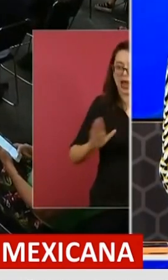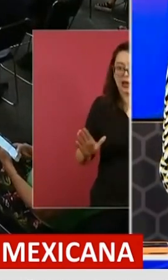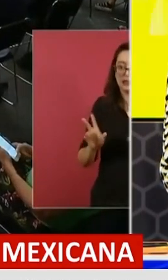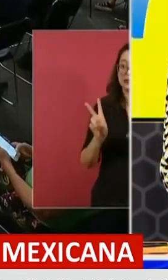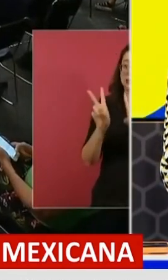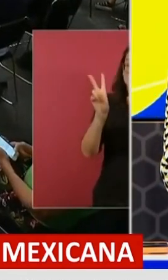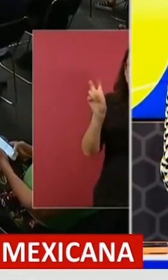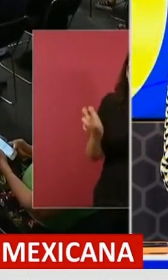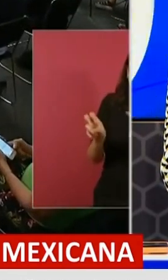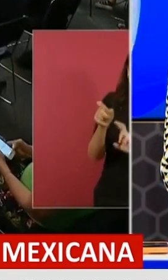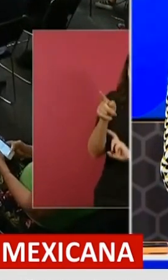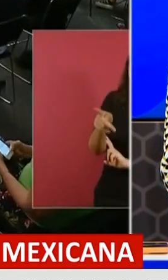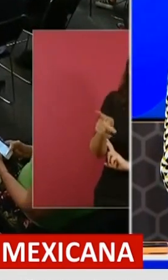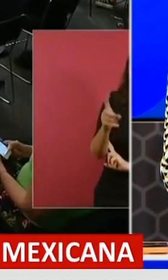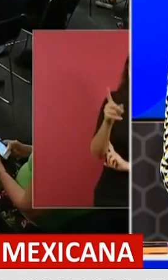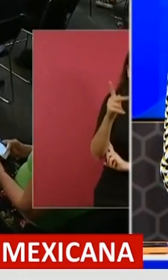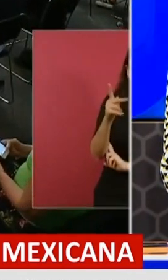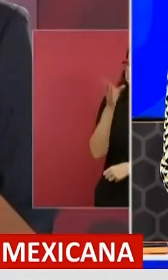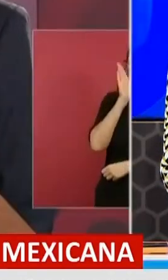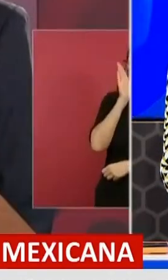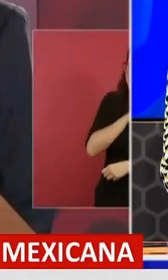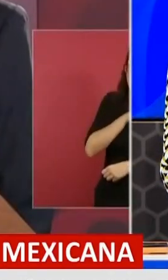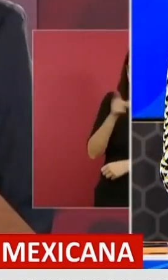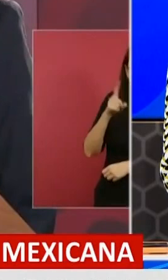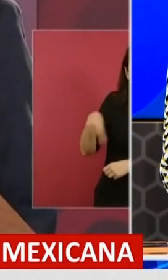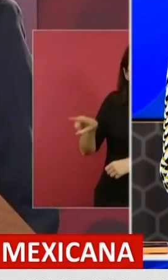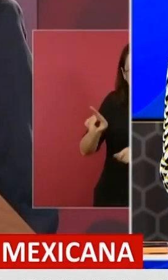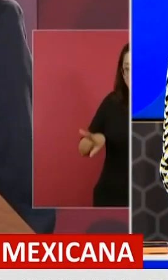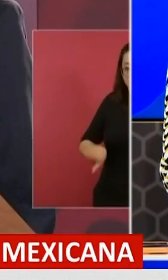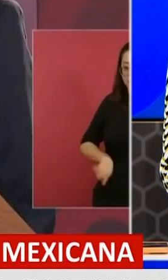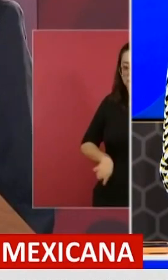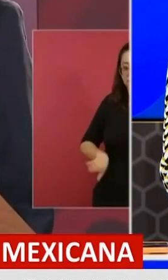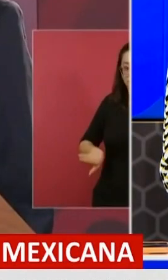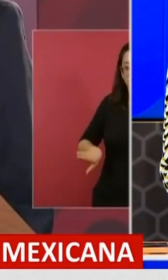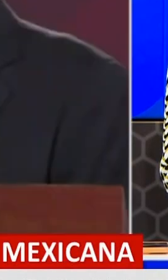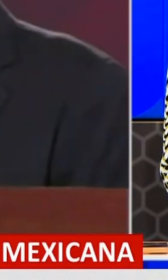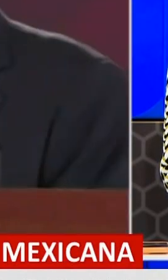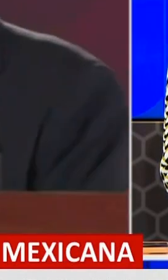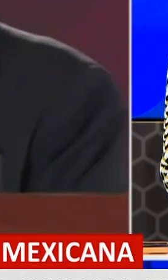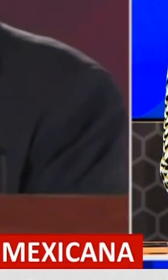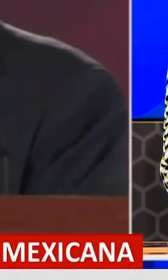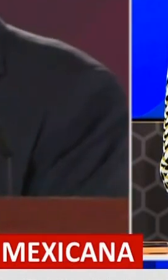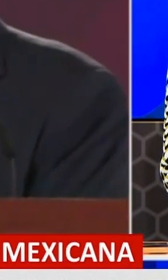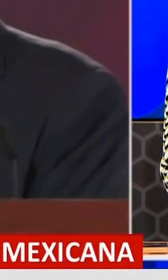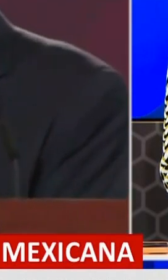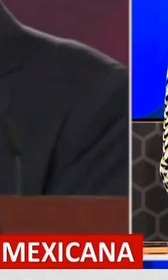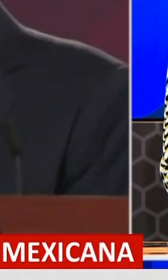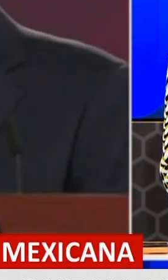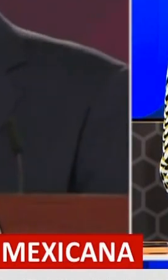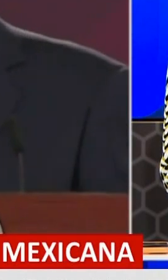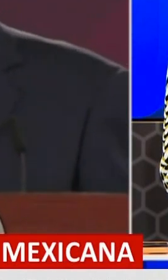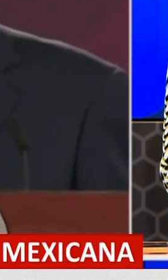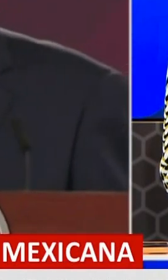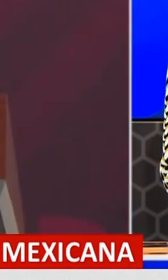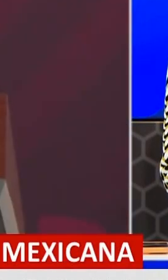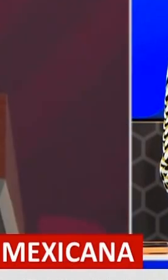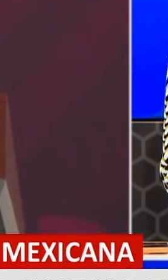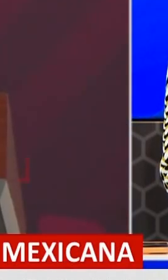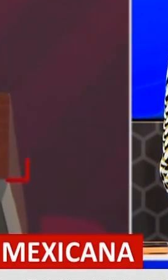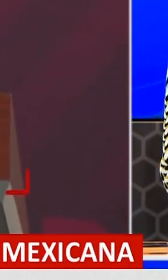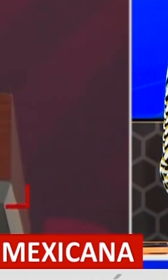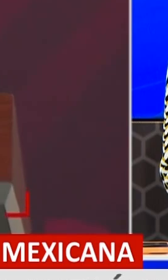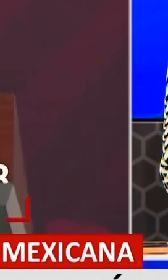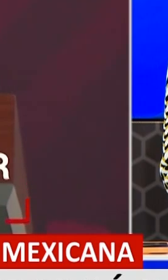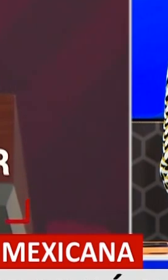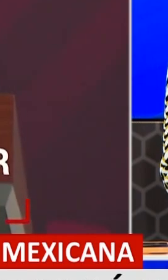pisar el Perú. Me queda claro que ha preferido ponerse del lado incorrecto de la historia, y lo digo de esta